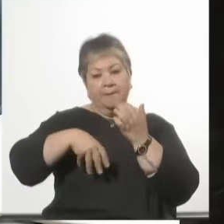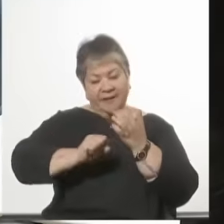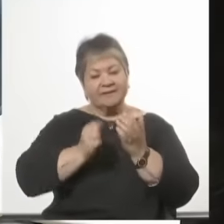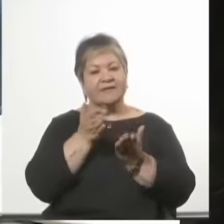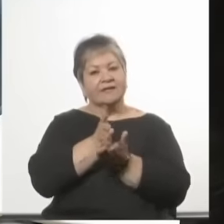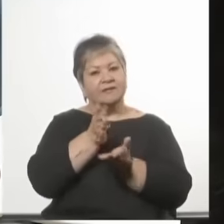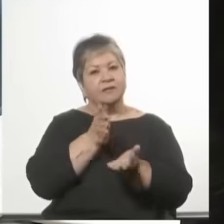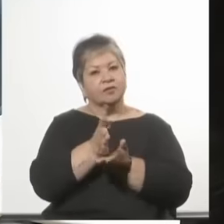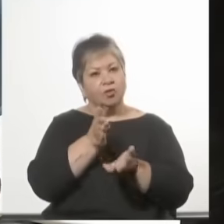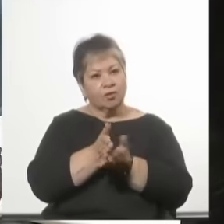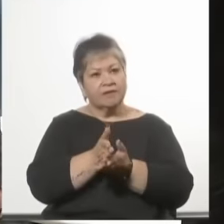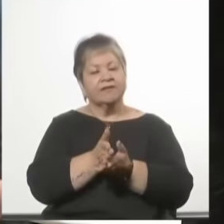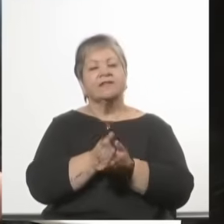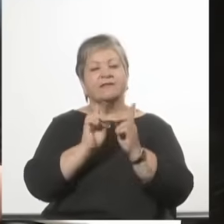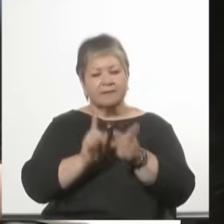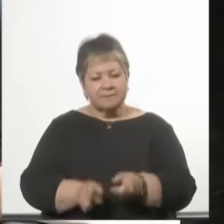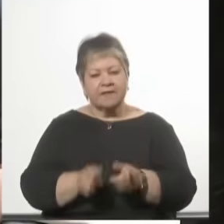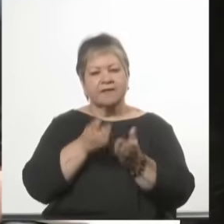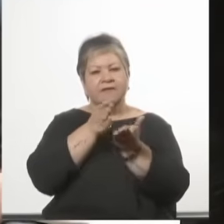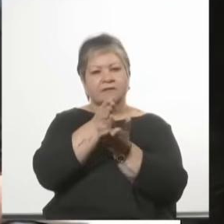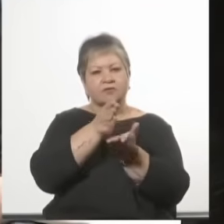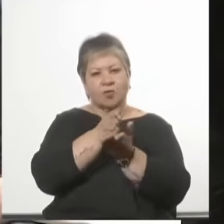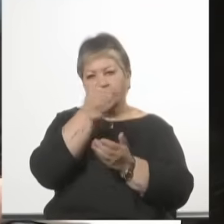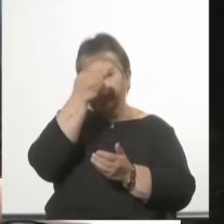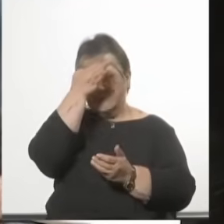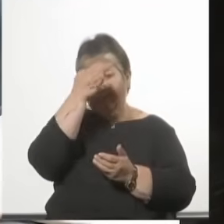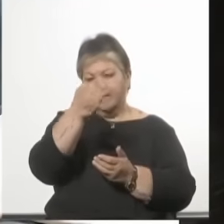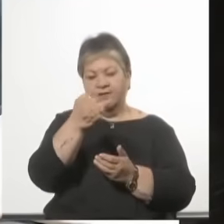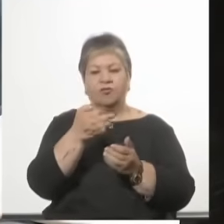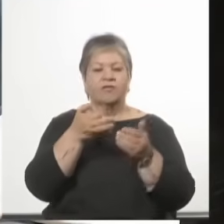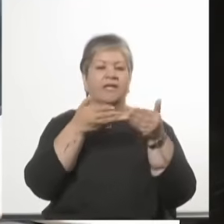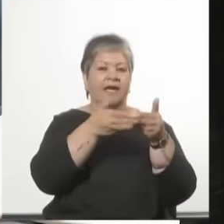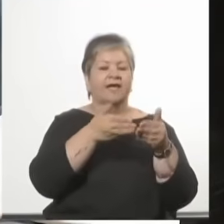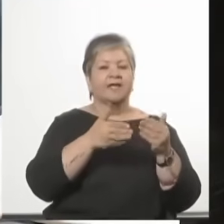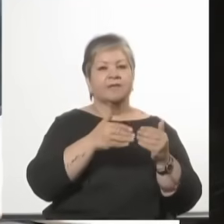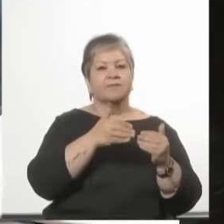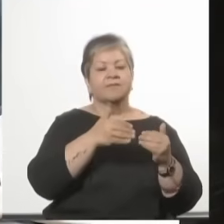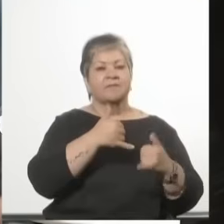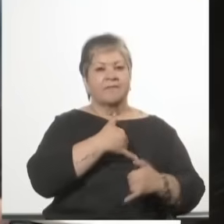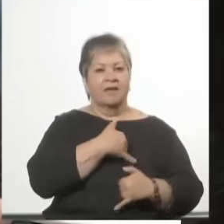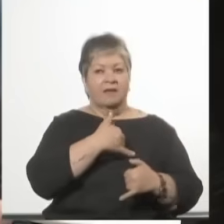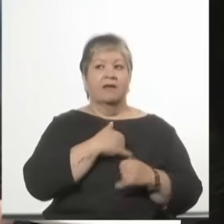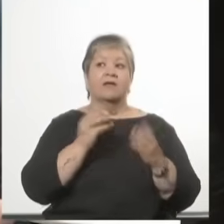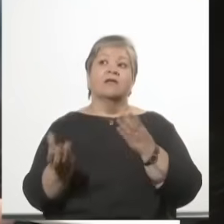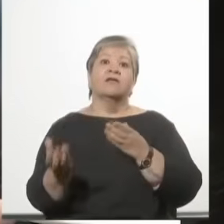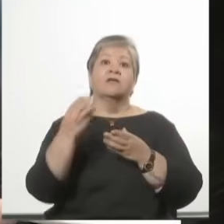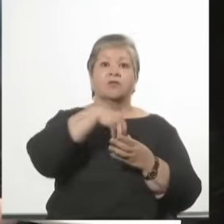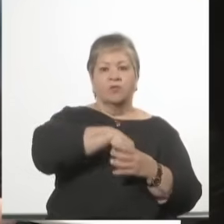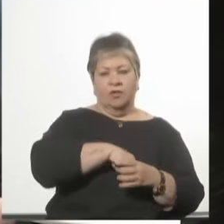integran también los asesores técnicos de la Armada, incluido su comandante,